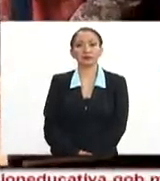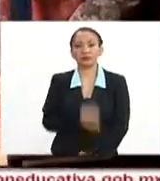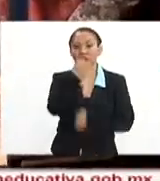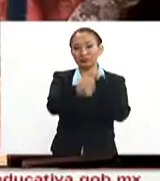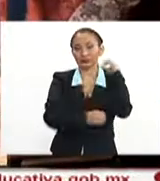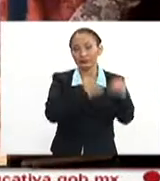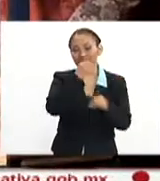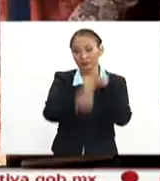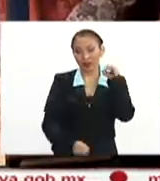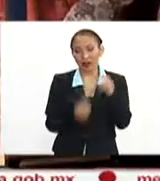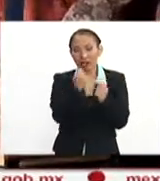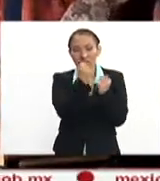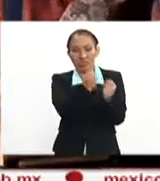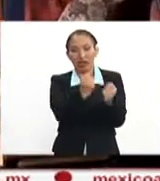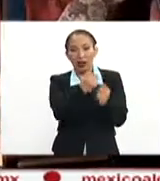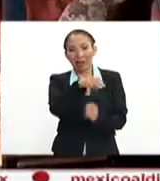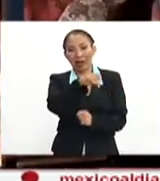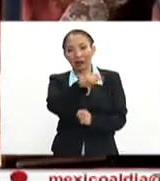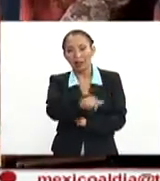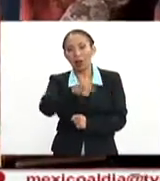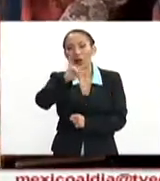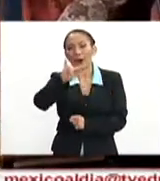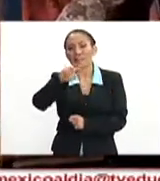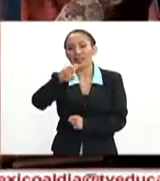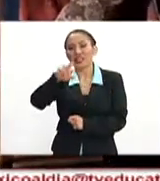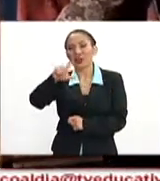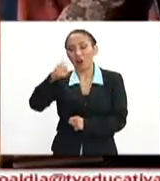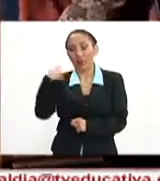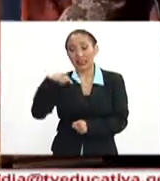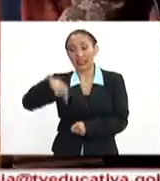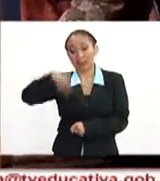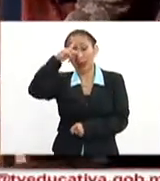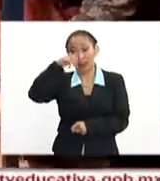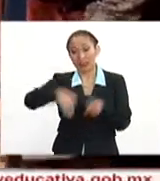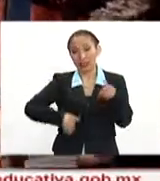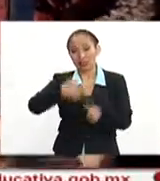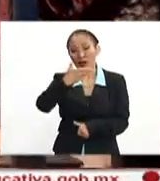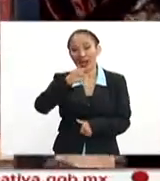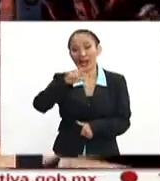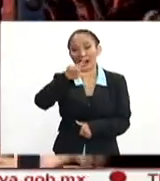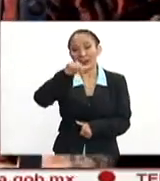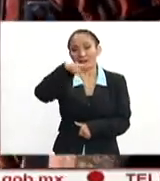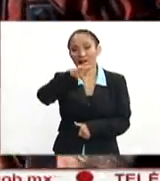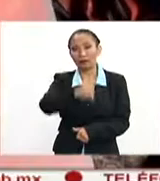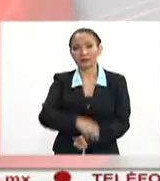obra La desobediencia de Marte, de Juan Villoro, se estrena en México en el Teatro Helénico.